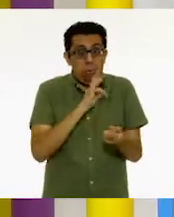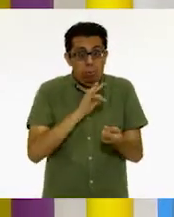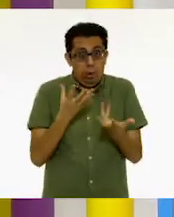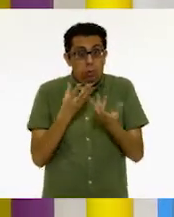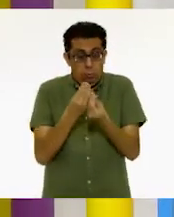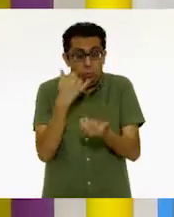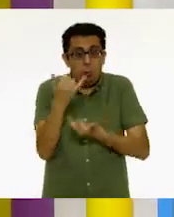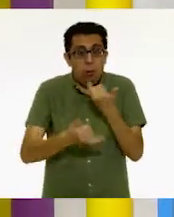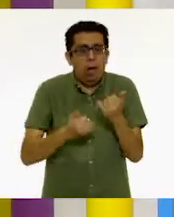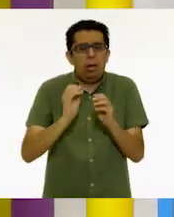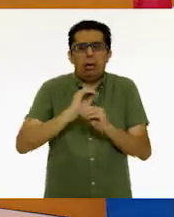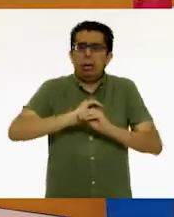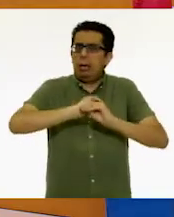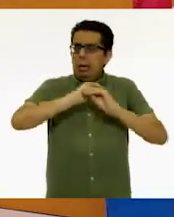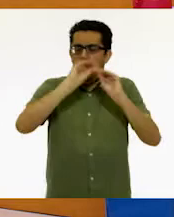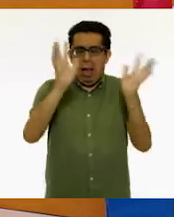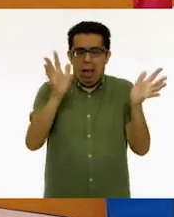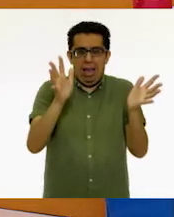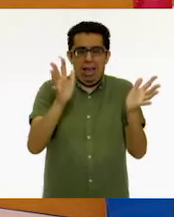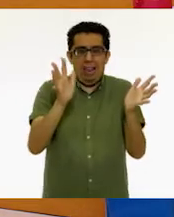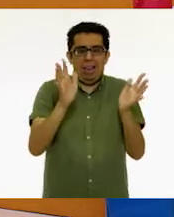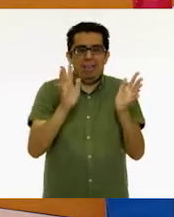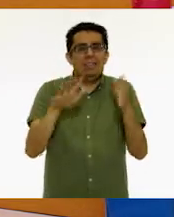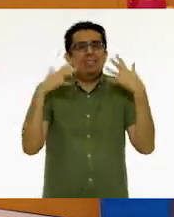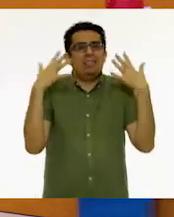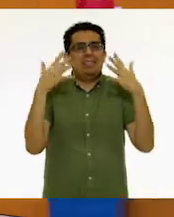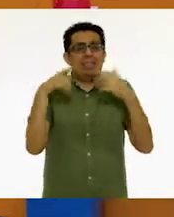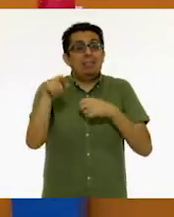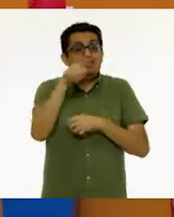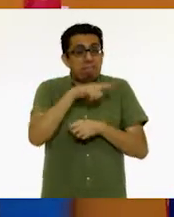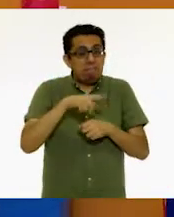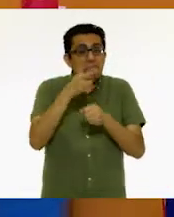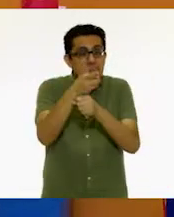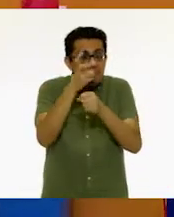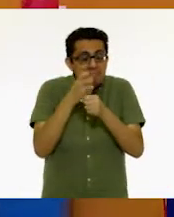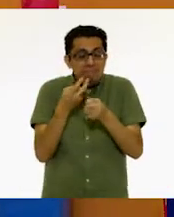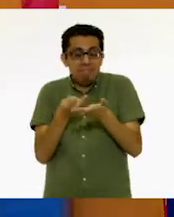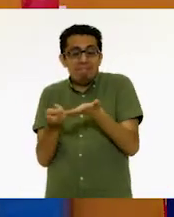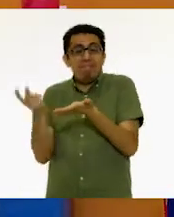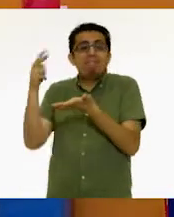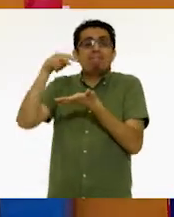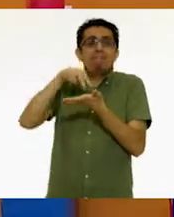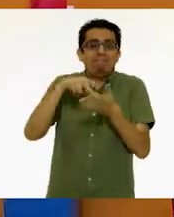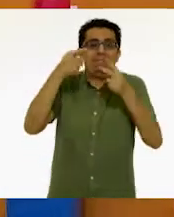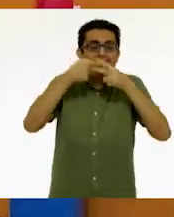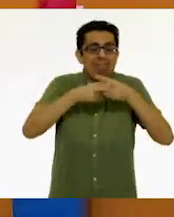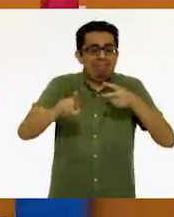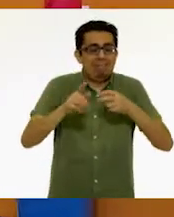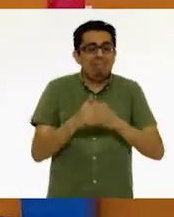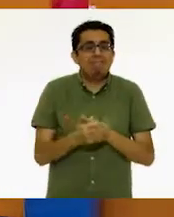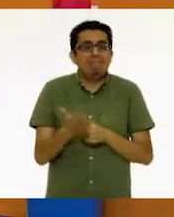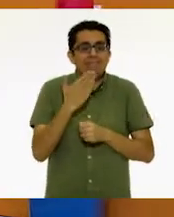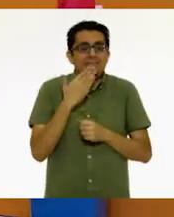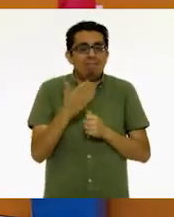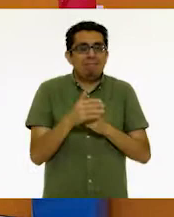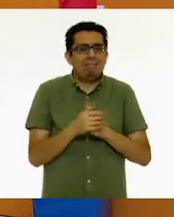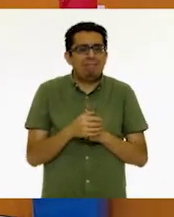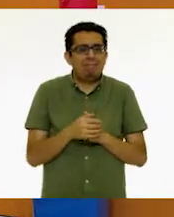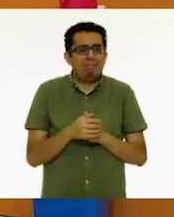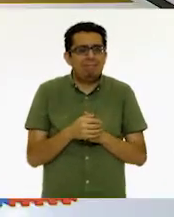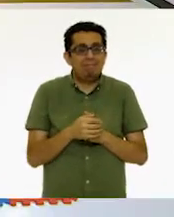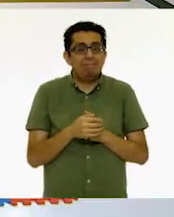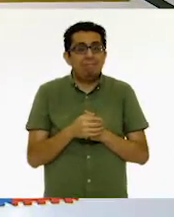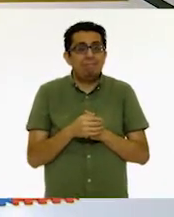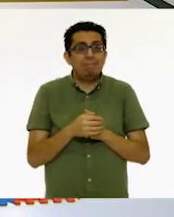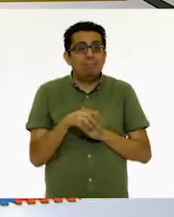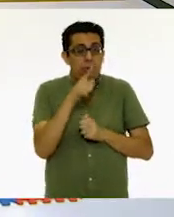nosotros, ¿verdad? ¡Claro! Muy bien. Exactamente. Perfecto. Los invitamos a que se paren y comenzamos. Muy bien. ¿Quién empieza?